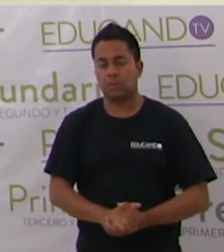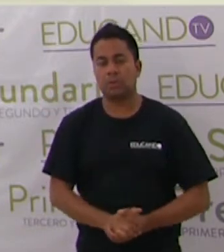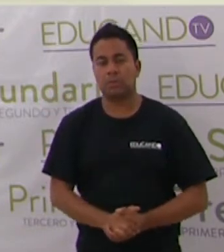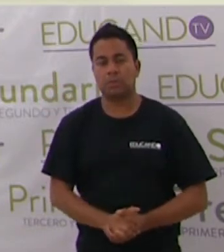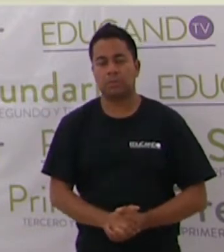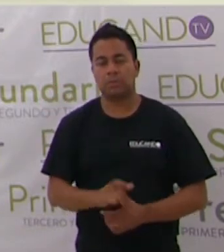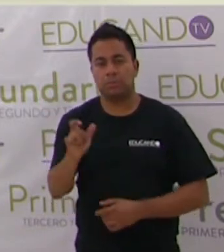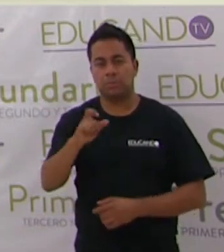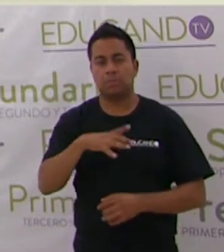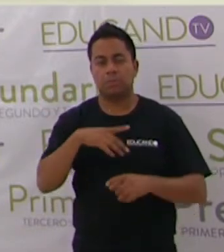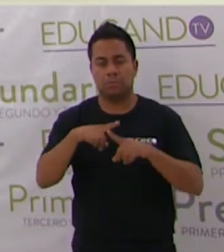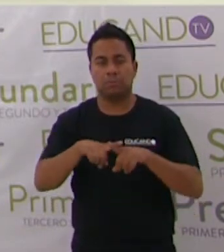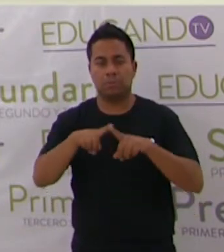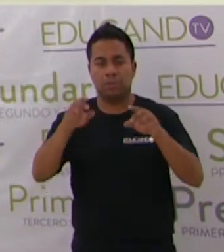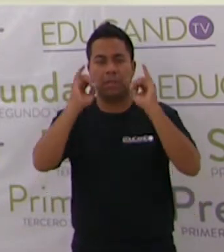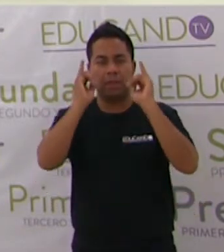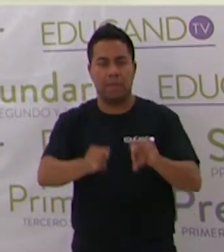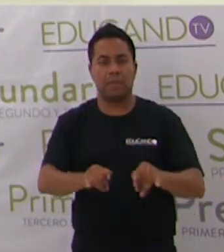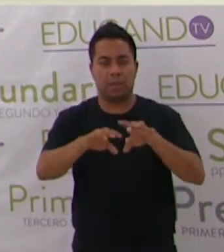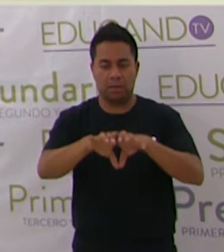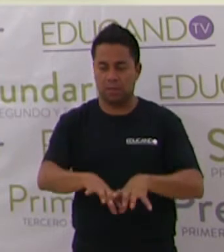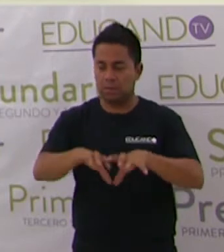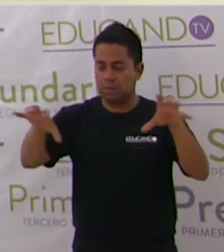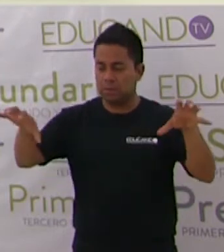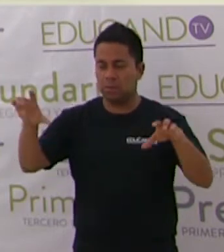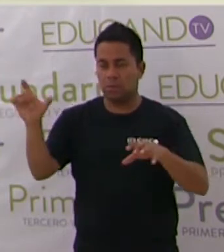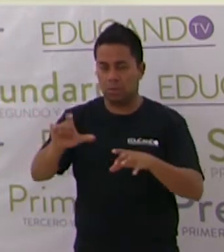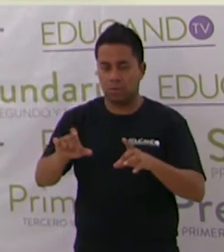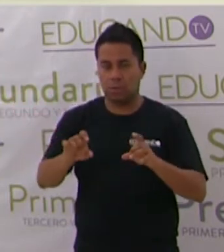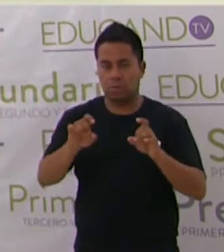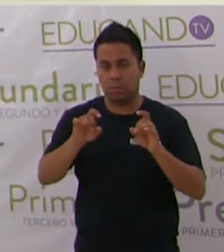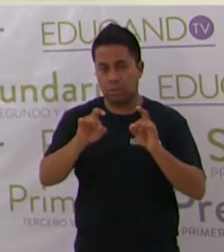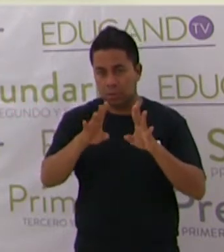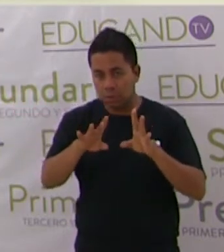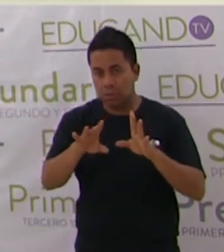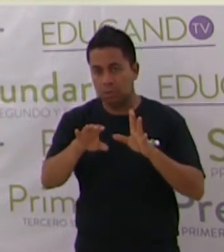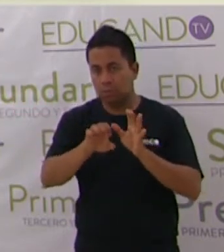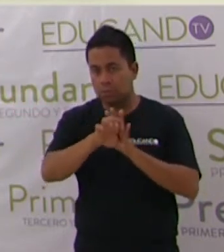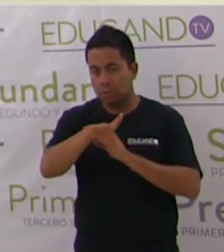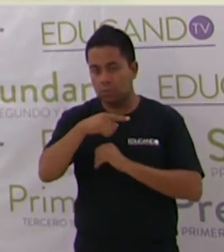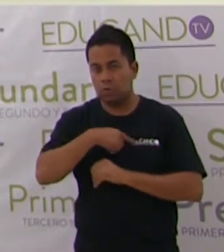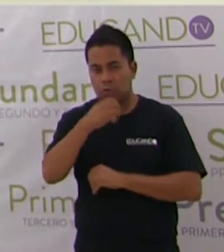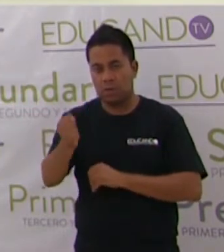tener eventos independientes? Cuando yo lanzo un dado,